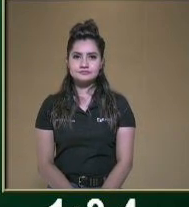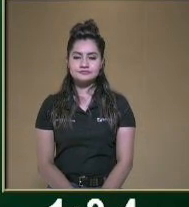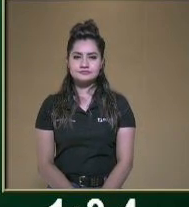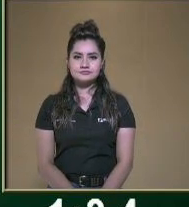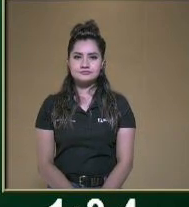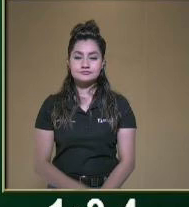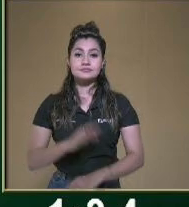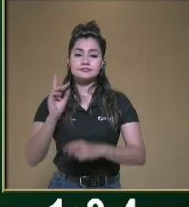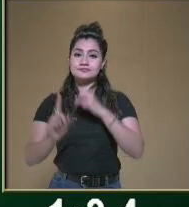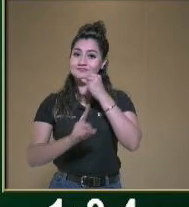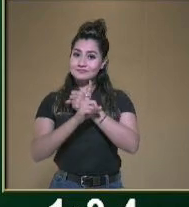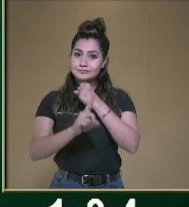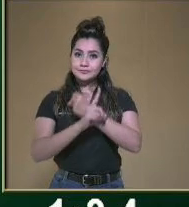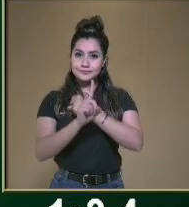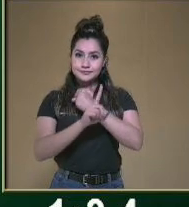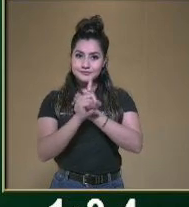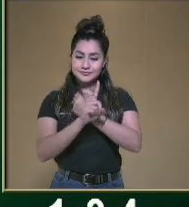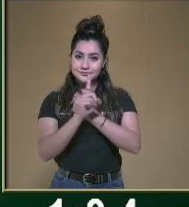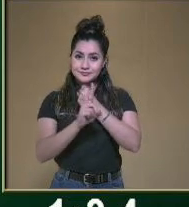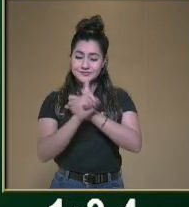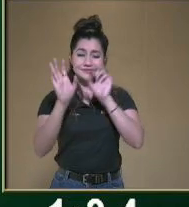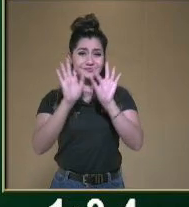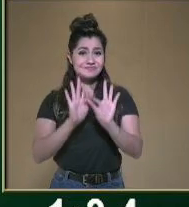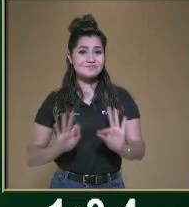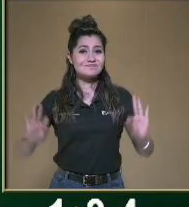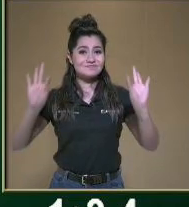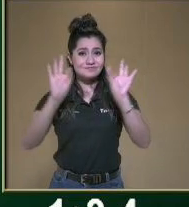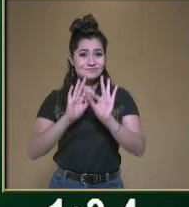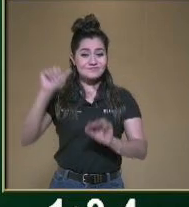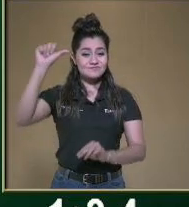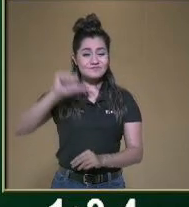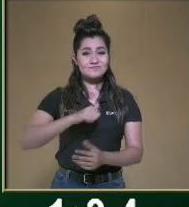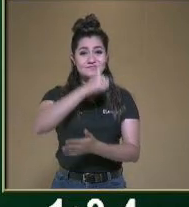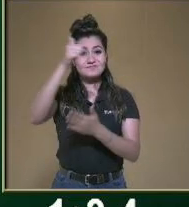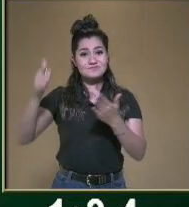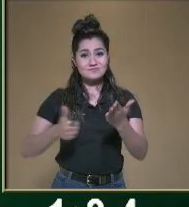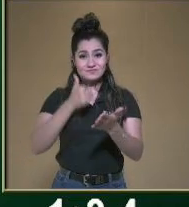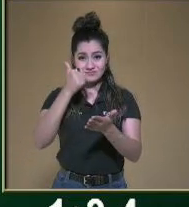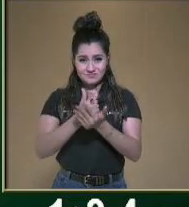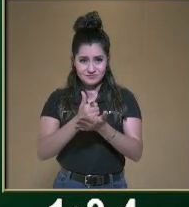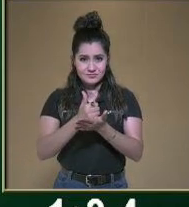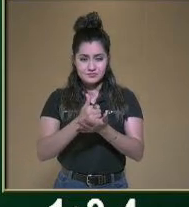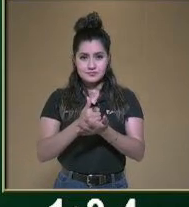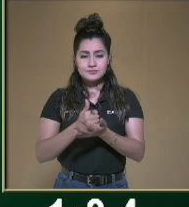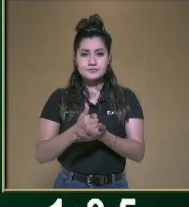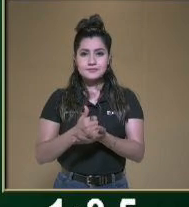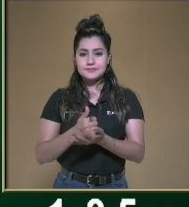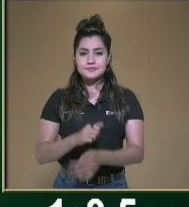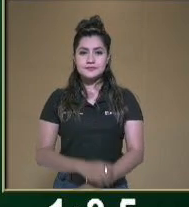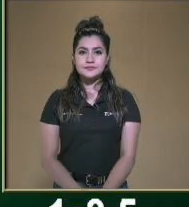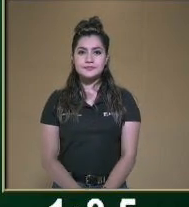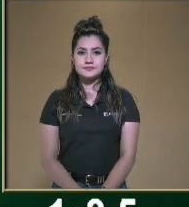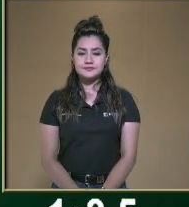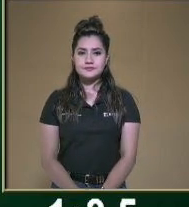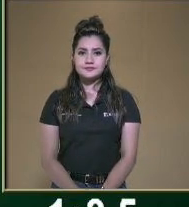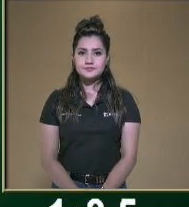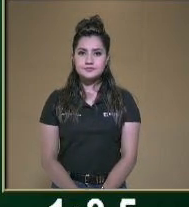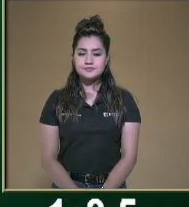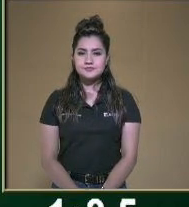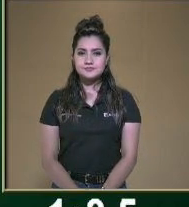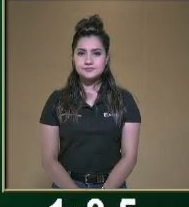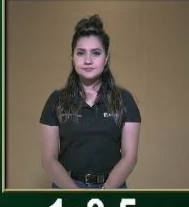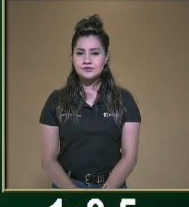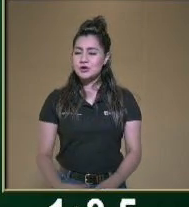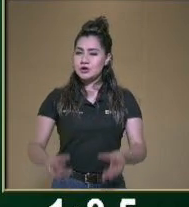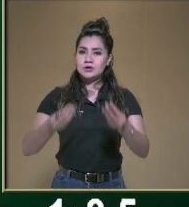los problemas más grandes o muy importantes que hay en las ciudades, en el área metropolitana, es el gran número de